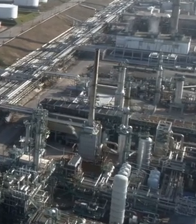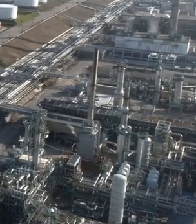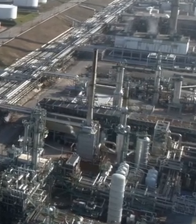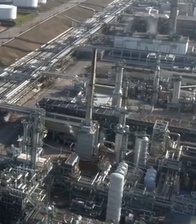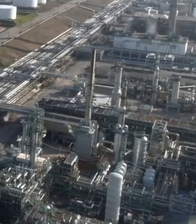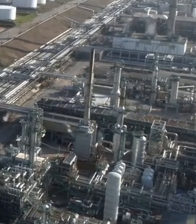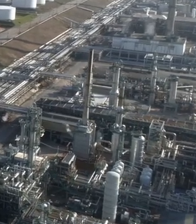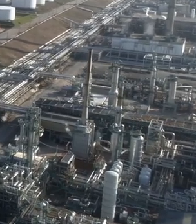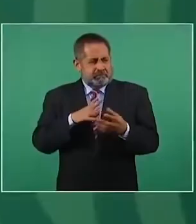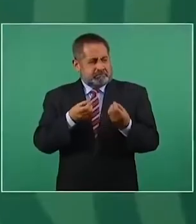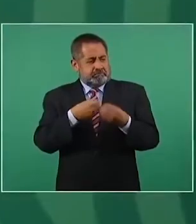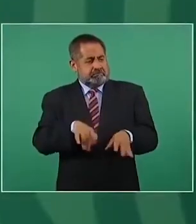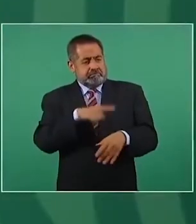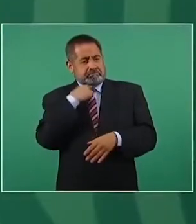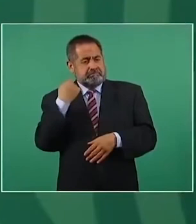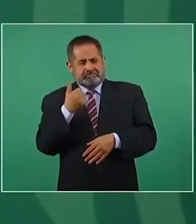refinerías.